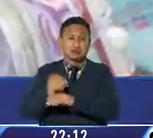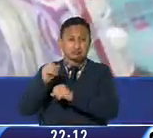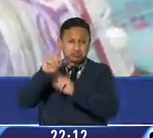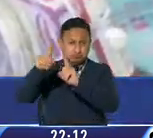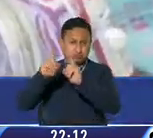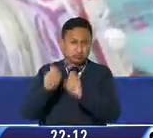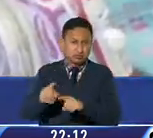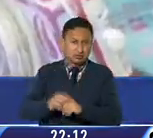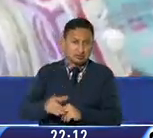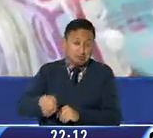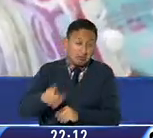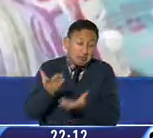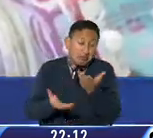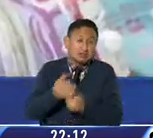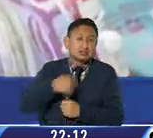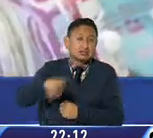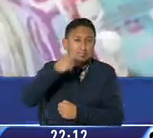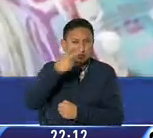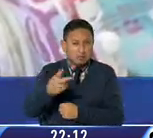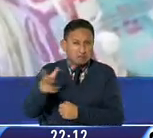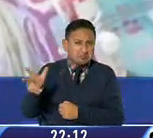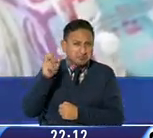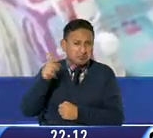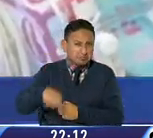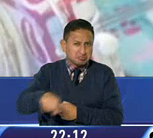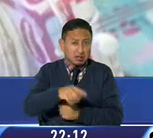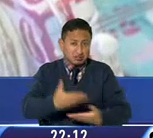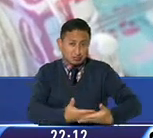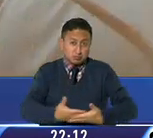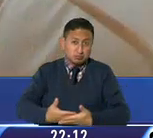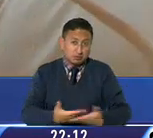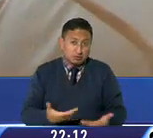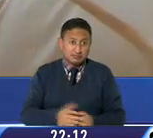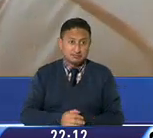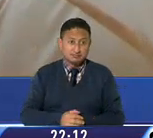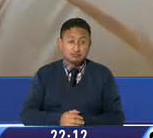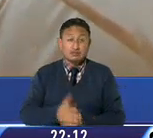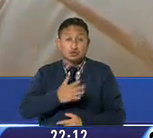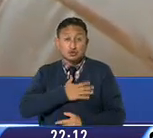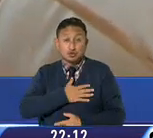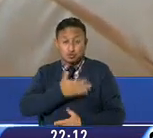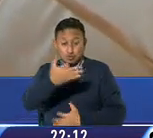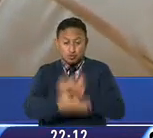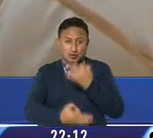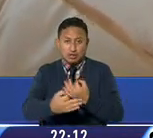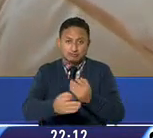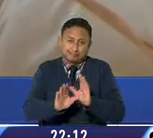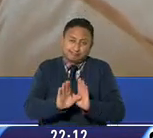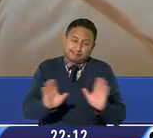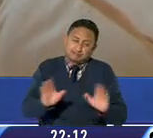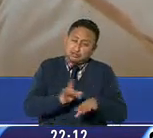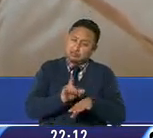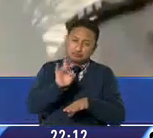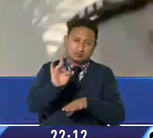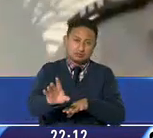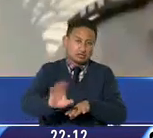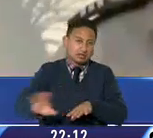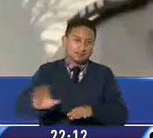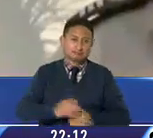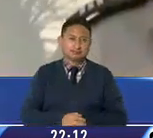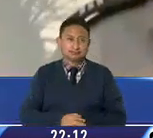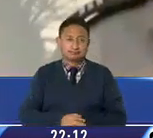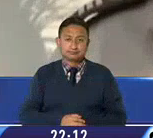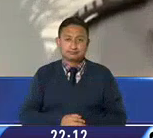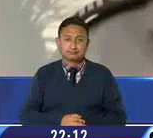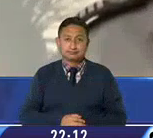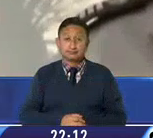pudiesen haber visto o escuchado sobre este particular. No somos quien para dar un prejuicio sobre la situación